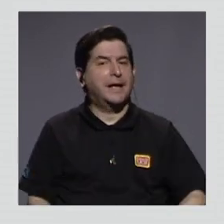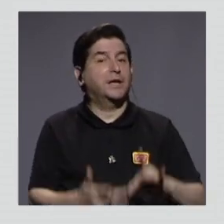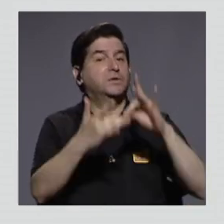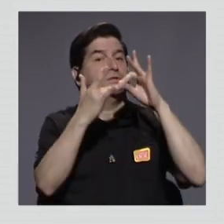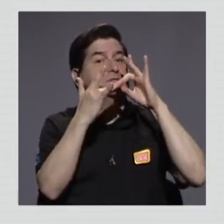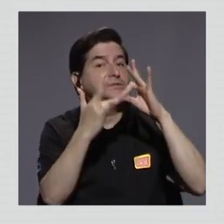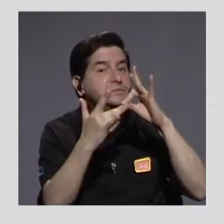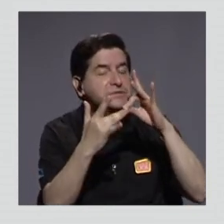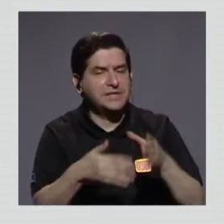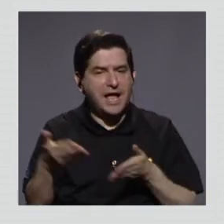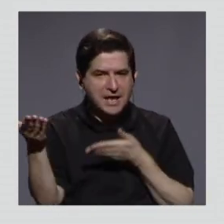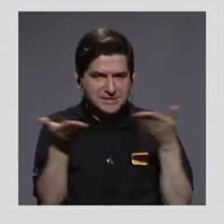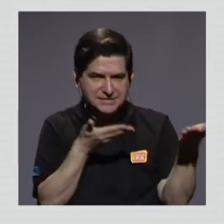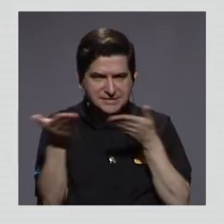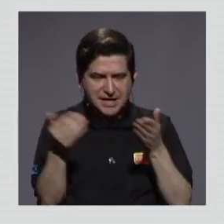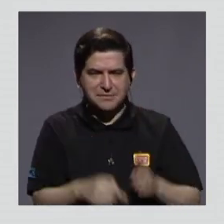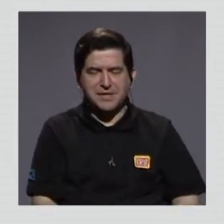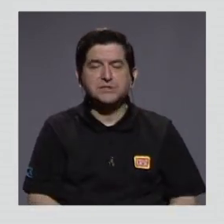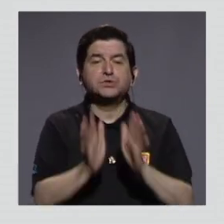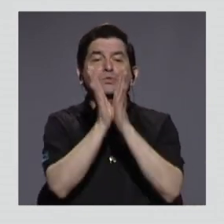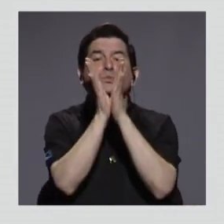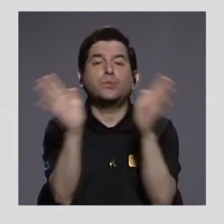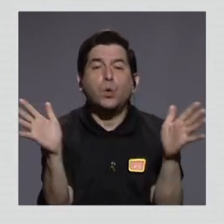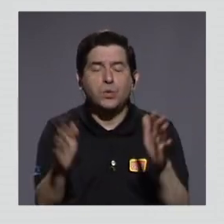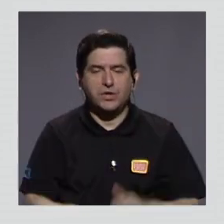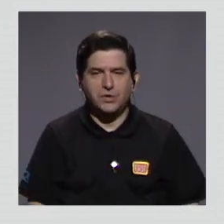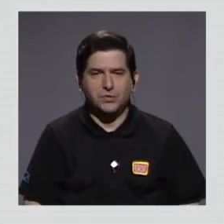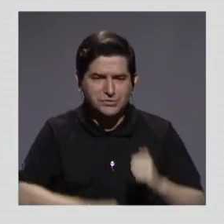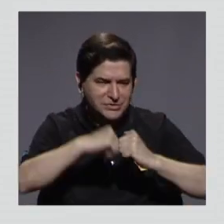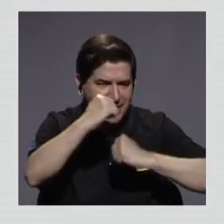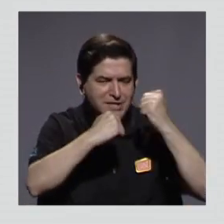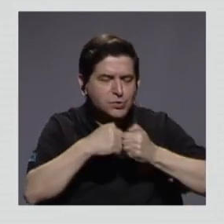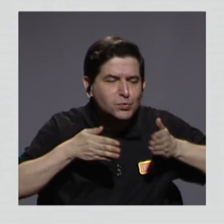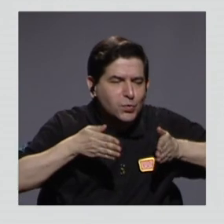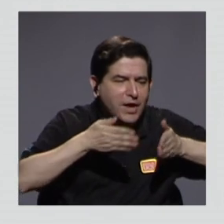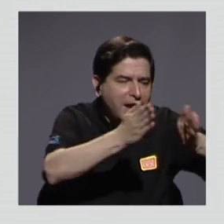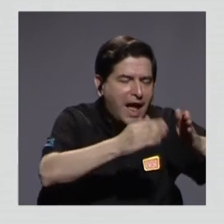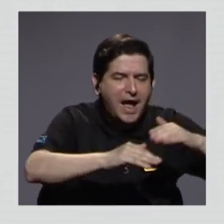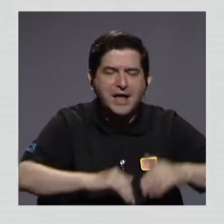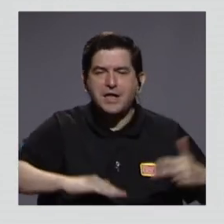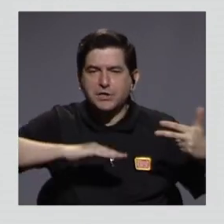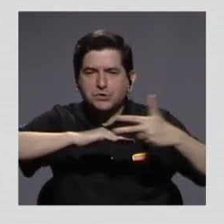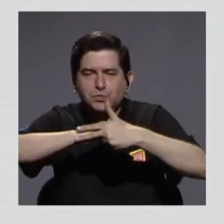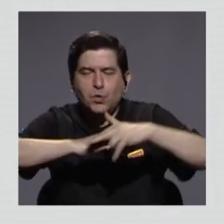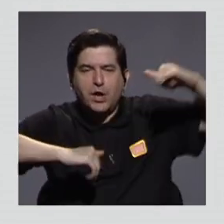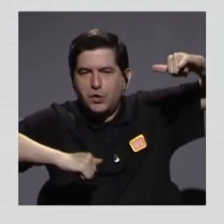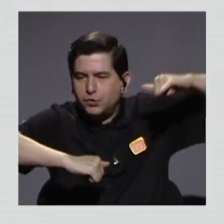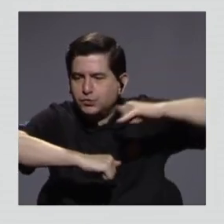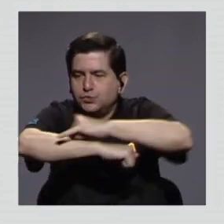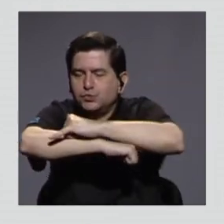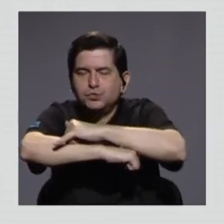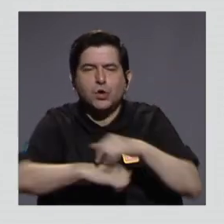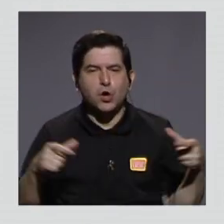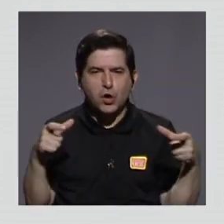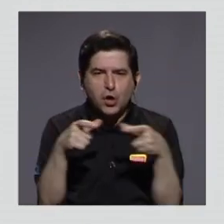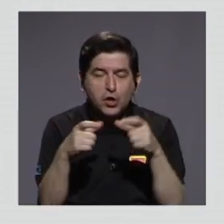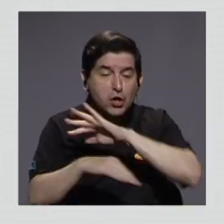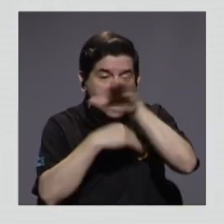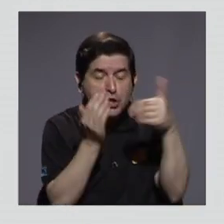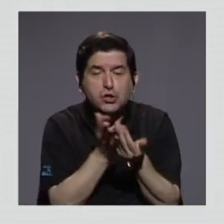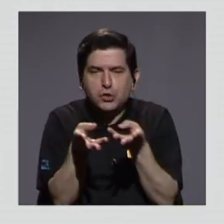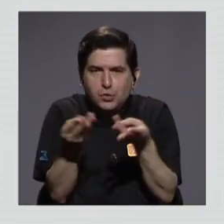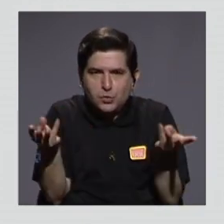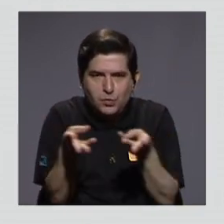en los servicios que se consideran públicos mayor infraestructura de carreteras de puertos aeropuertos interconexiones y todo lo que